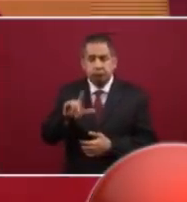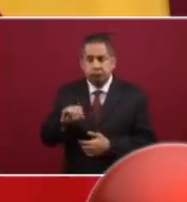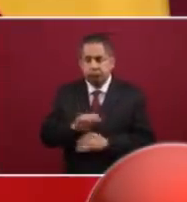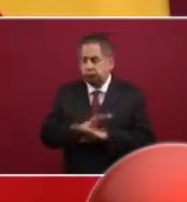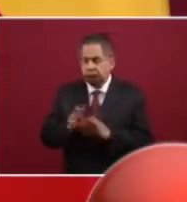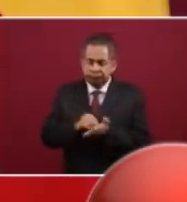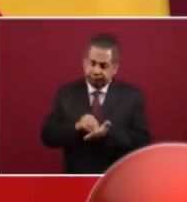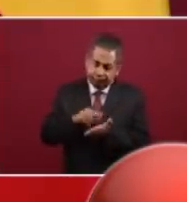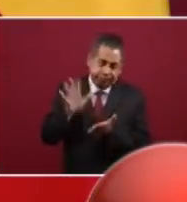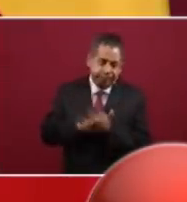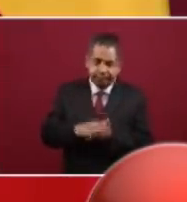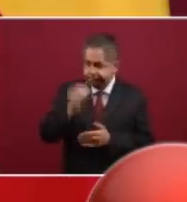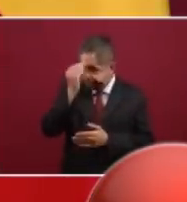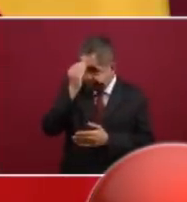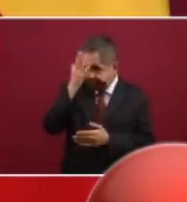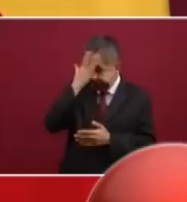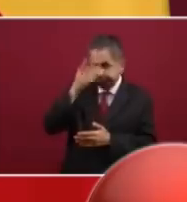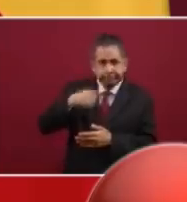quedó sembrado